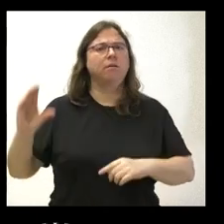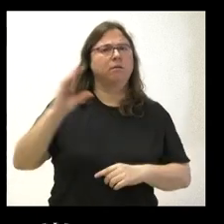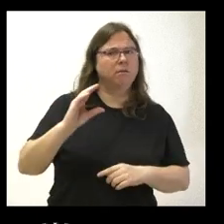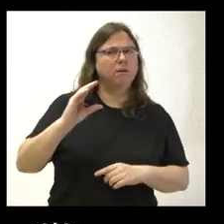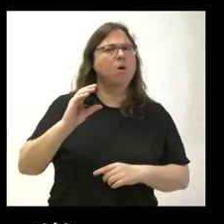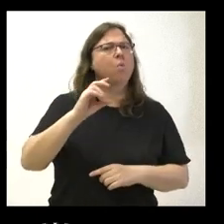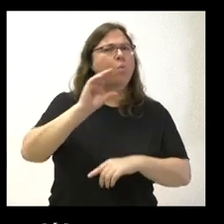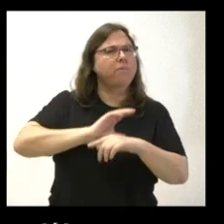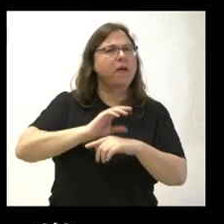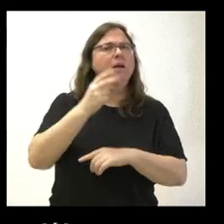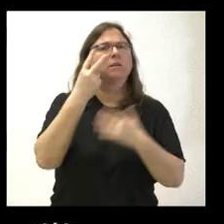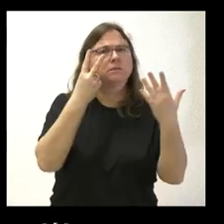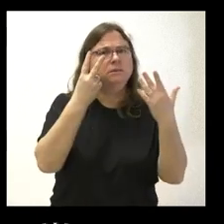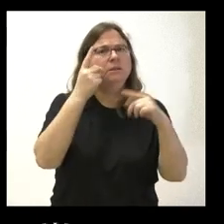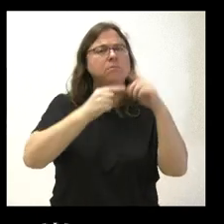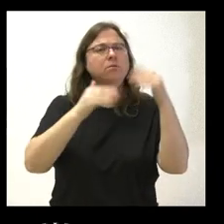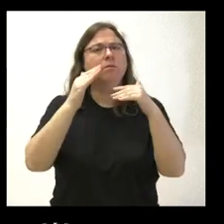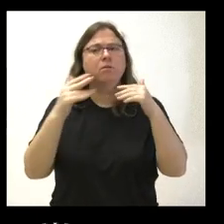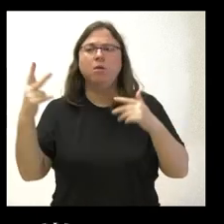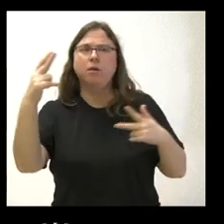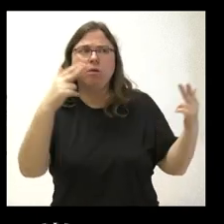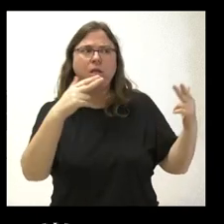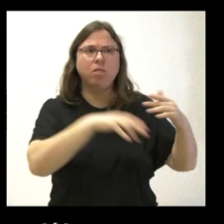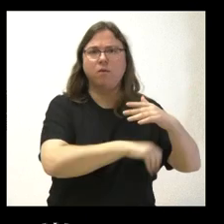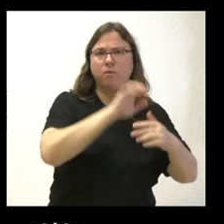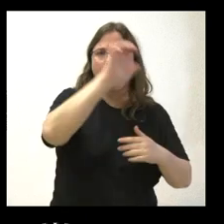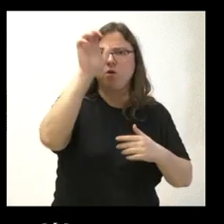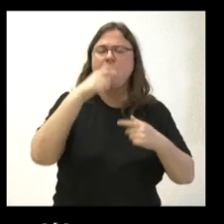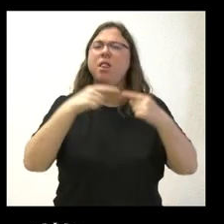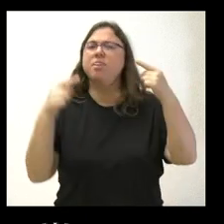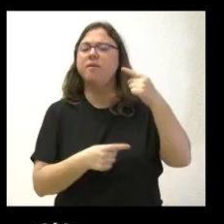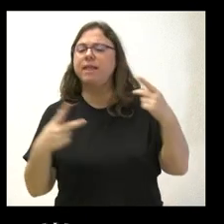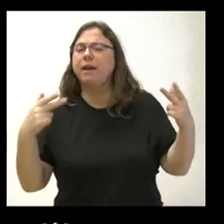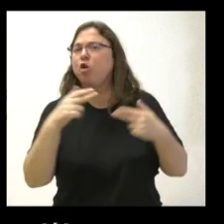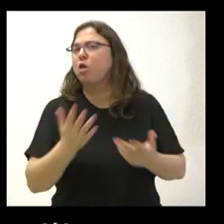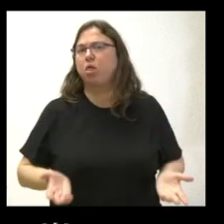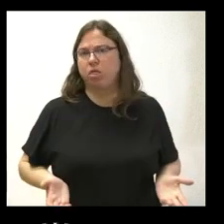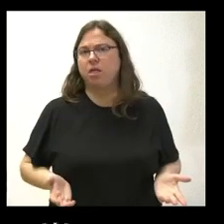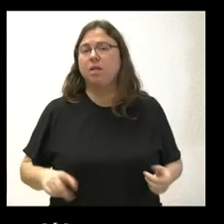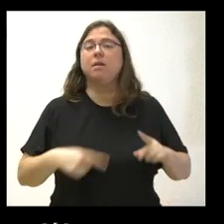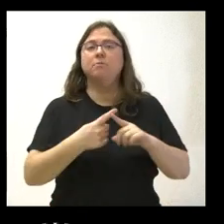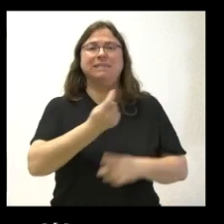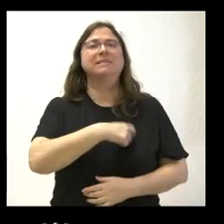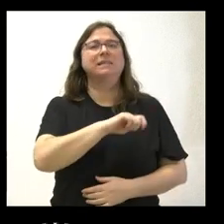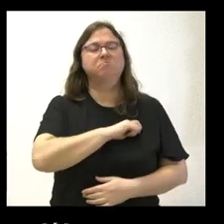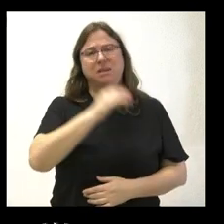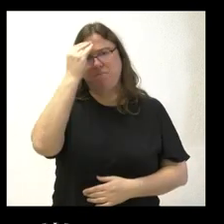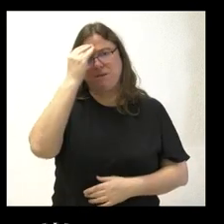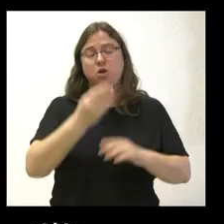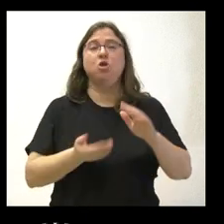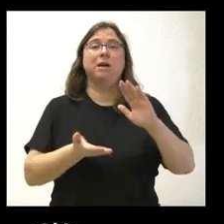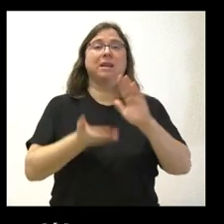medio yo no sé en dónde se recortan fondos si en los fondos europeos en el déficit o en qué aspectos y después para España se prevé un crecimiento del